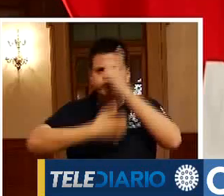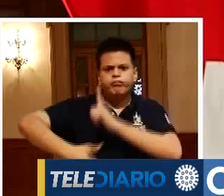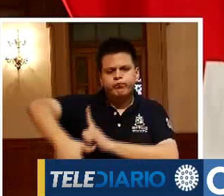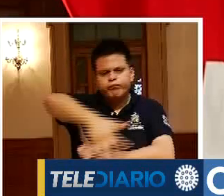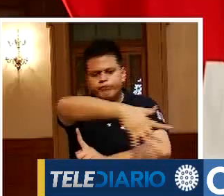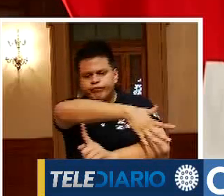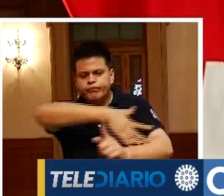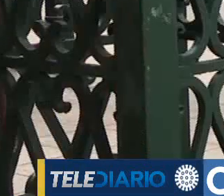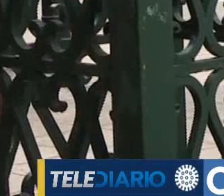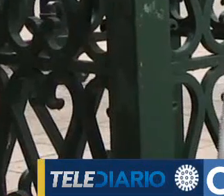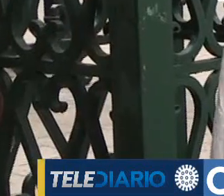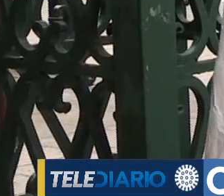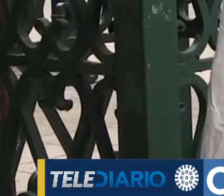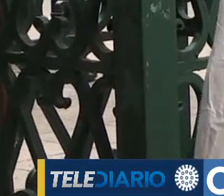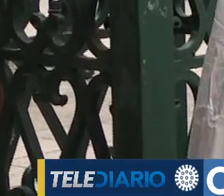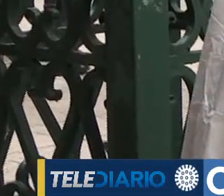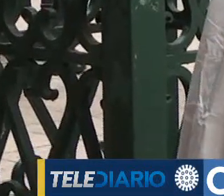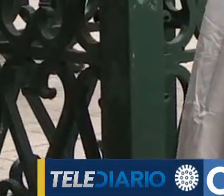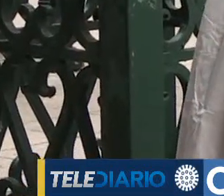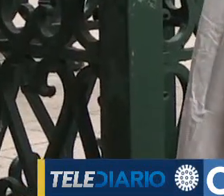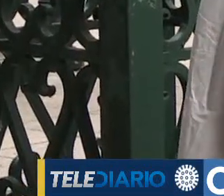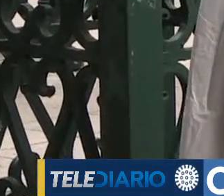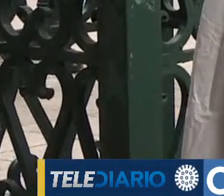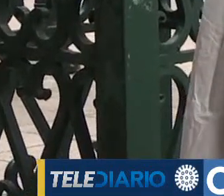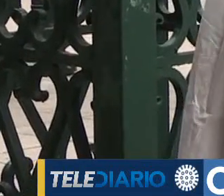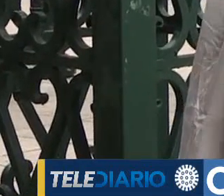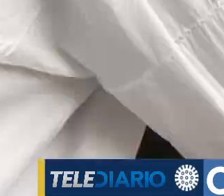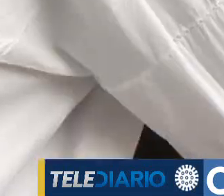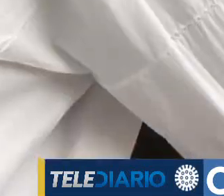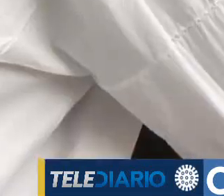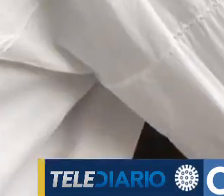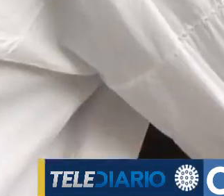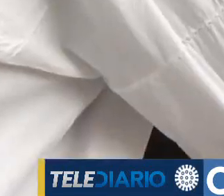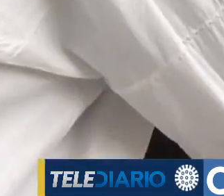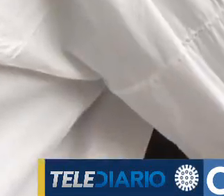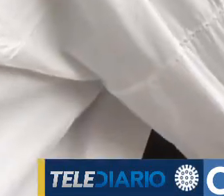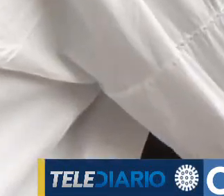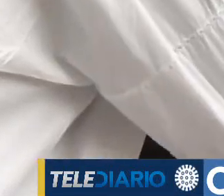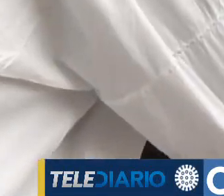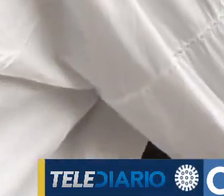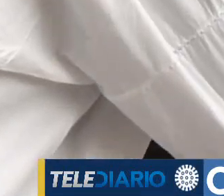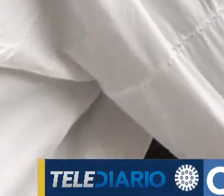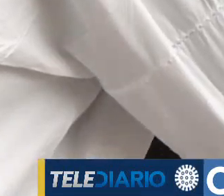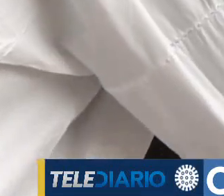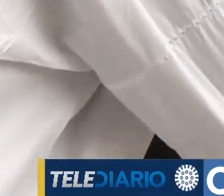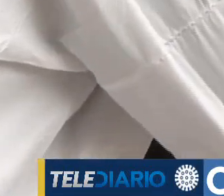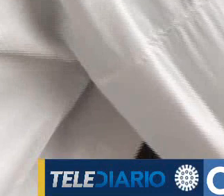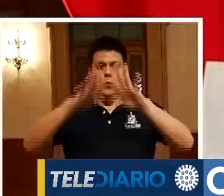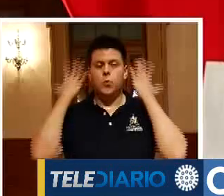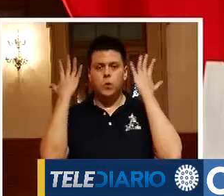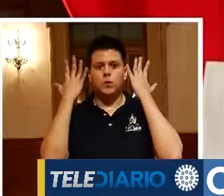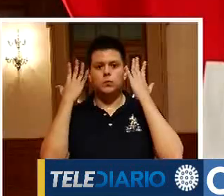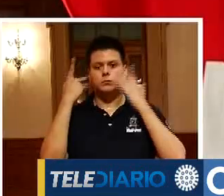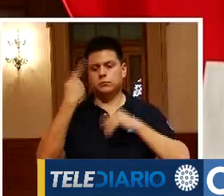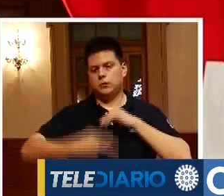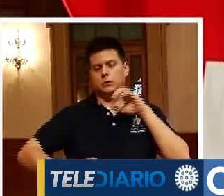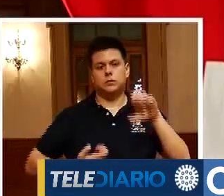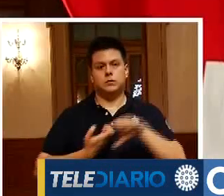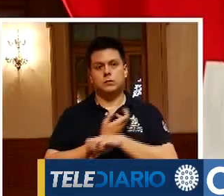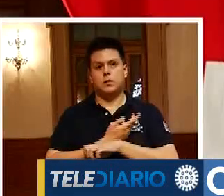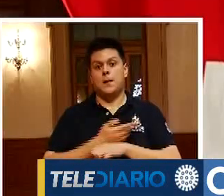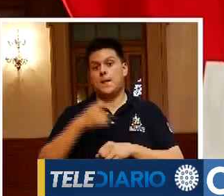como diagnóstico. Agregó que esto funcionaría en otro momento o para quienes ya tienen tiempo hospitalizados. Para que una